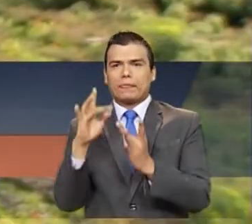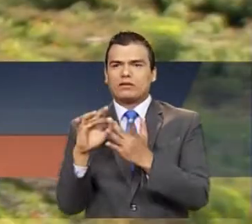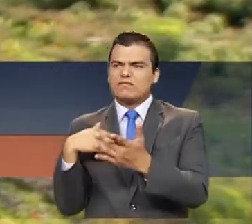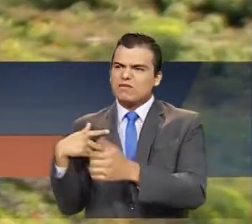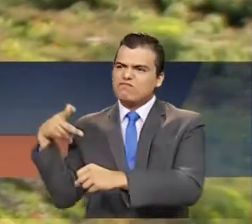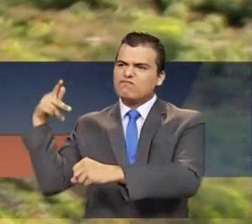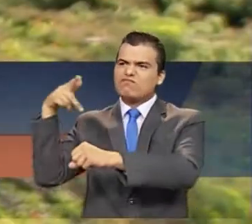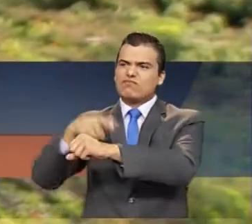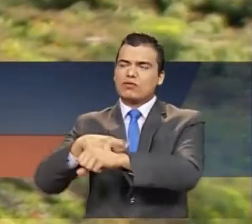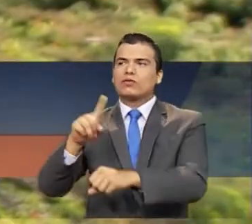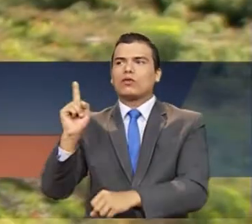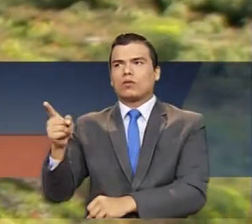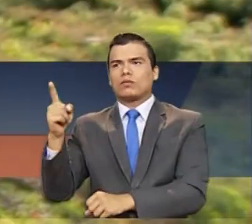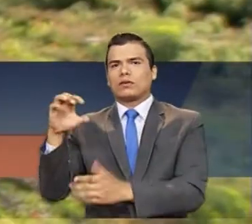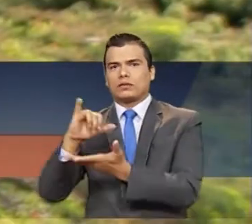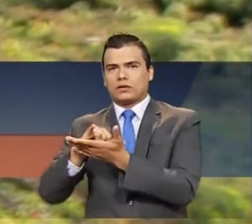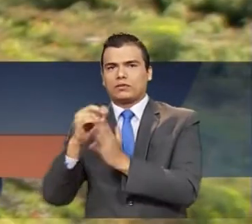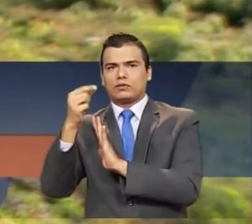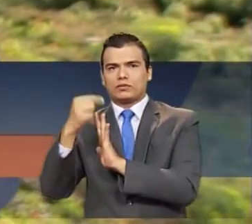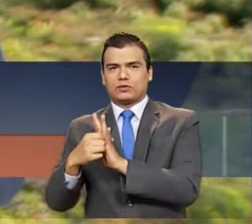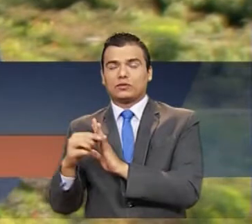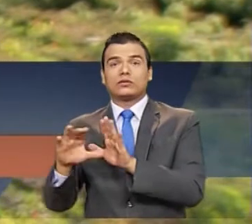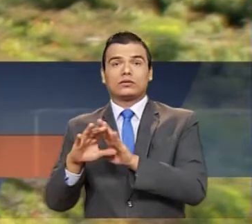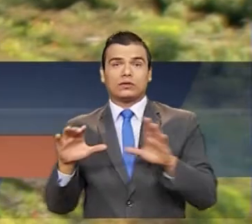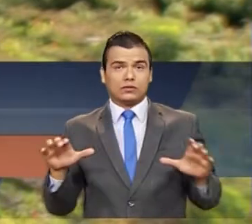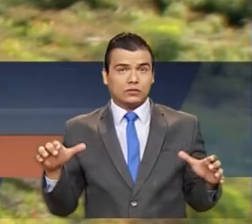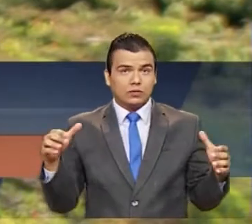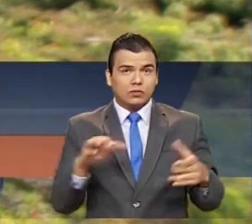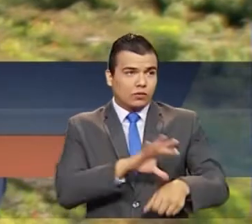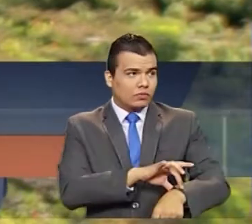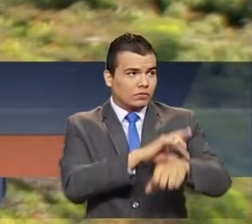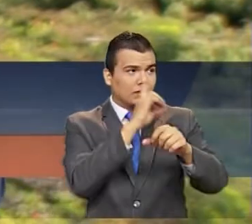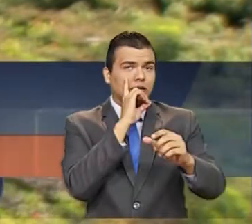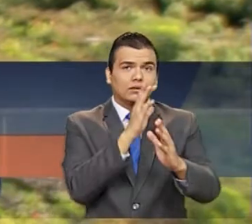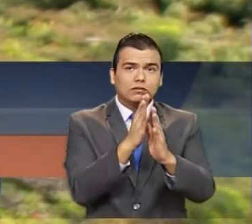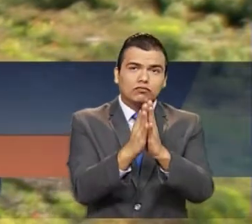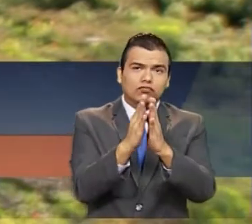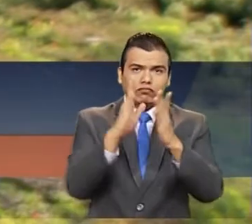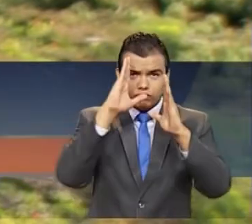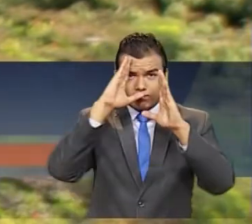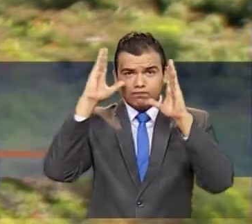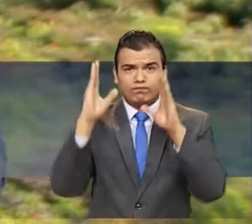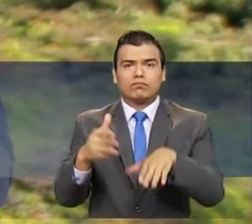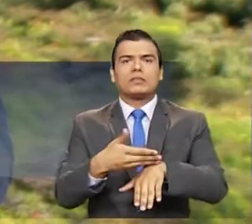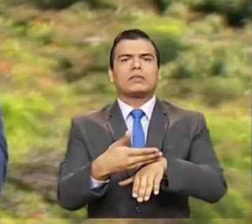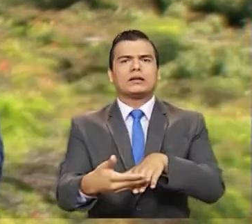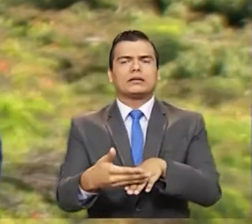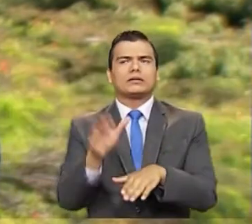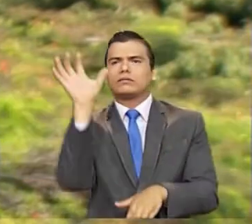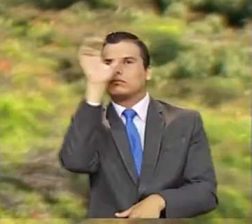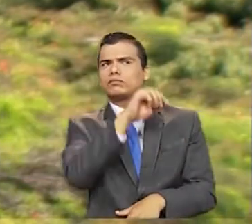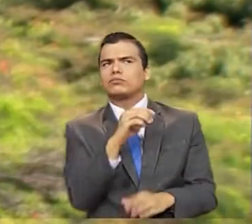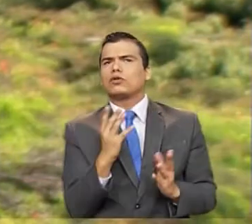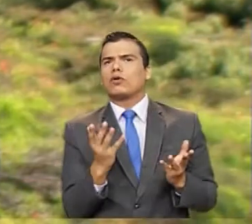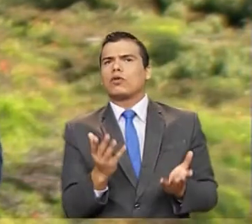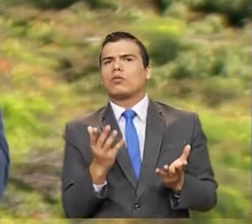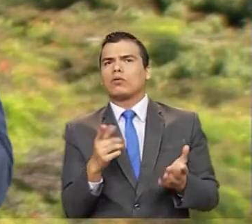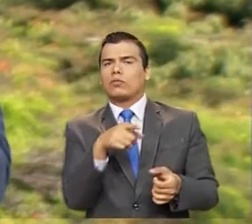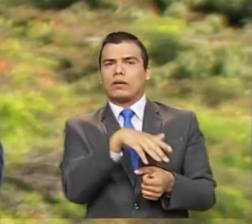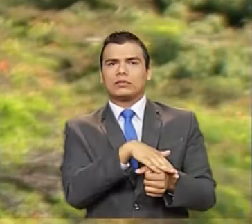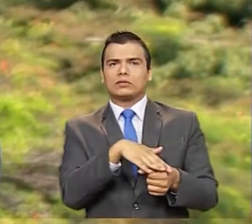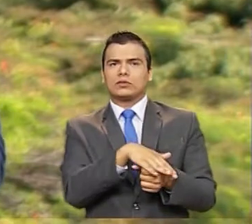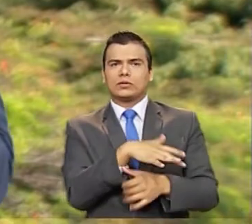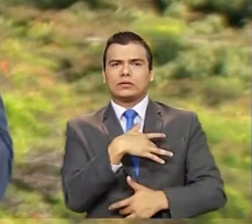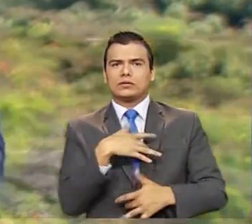parte médico por parte del cuerpo de galenos que atienden a la joven en la clínica valle del lili para establecer qué medidas se tomarán respecto a